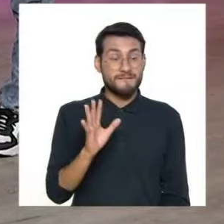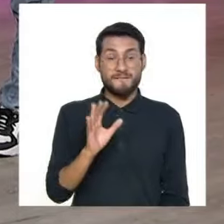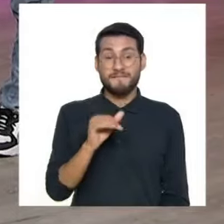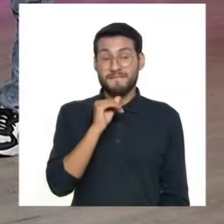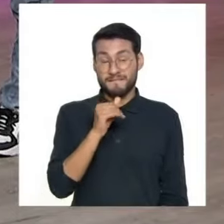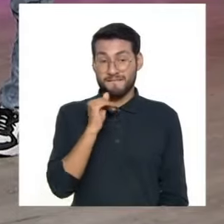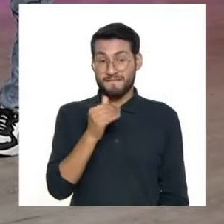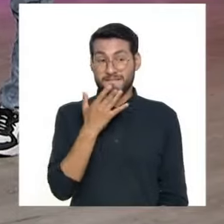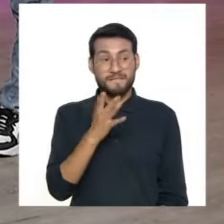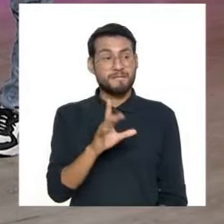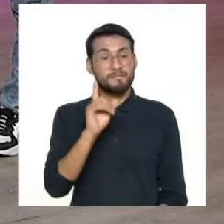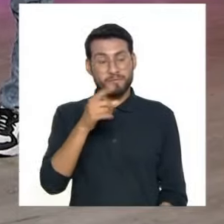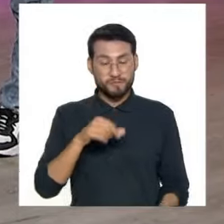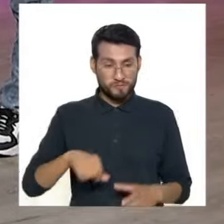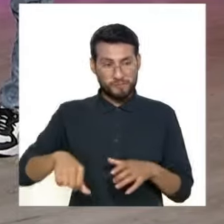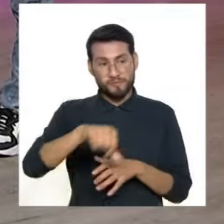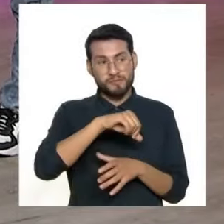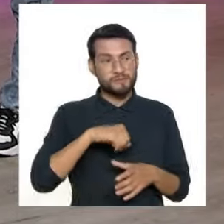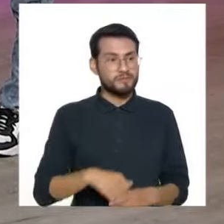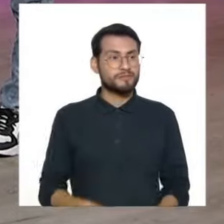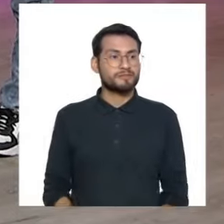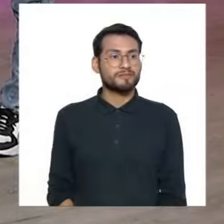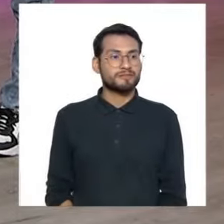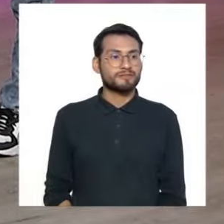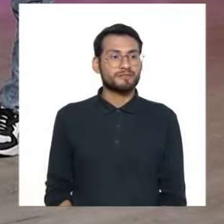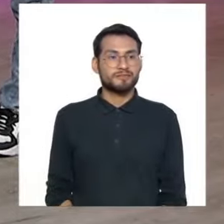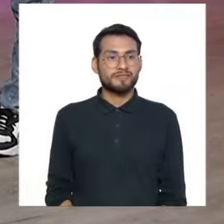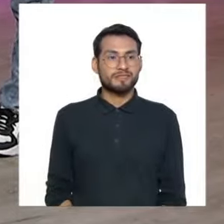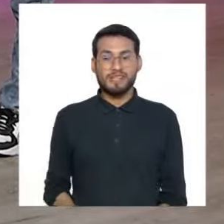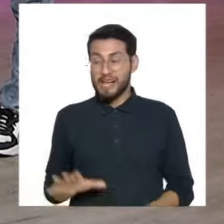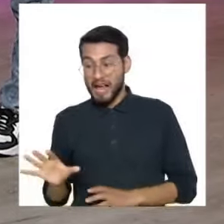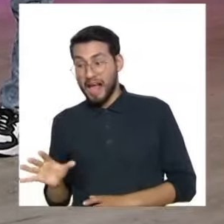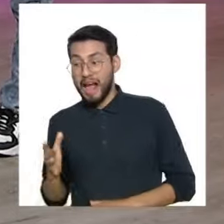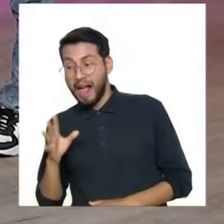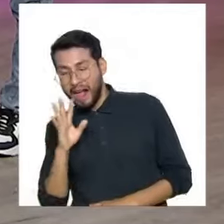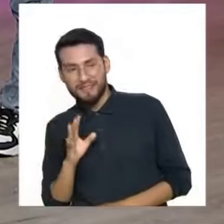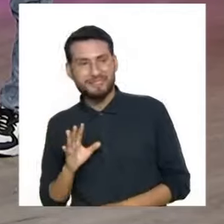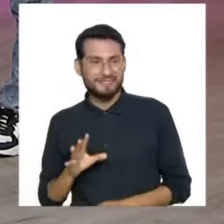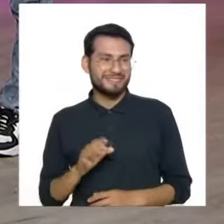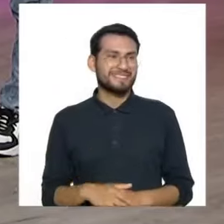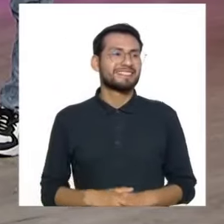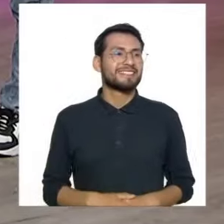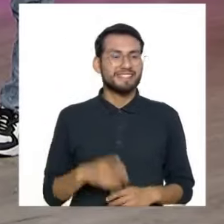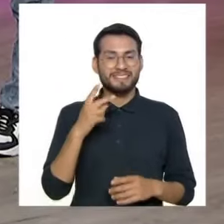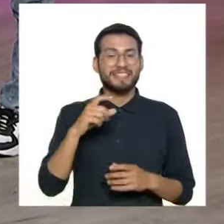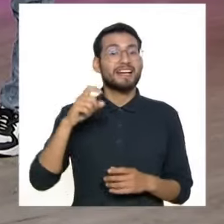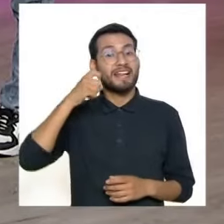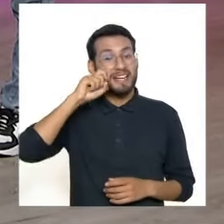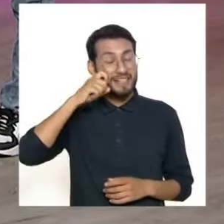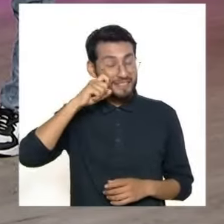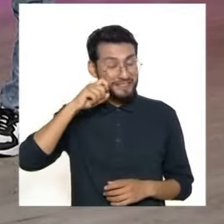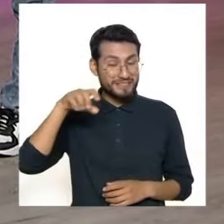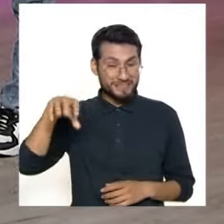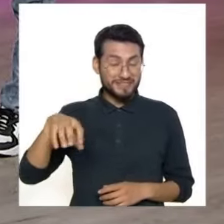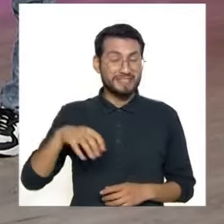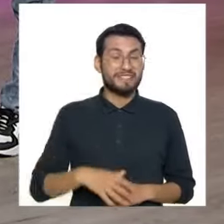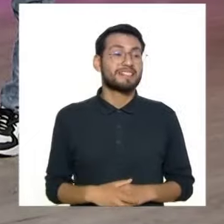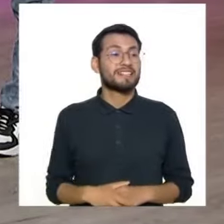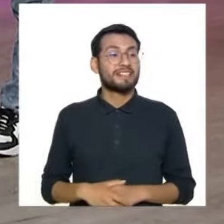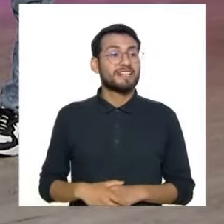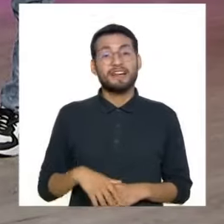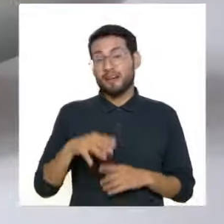no van a probar vamos a emplatar para el pero va su cebollita Primero su cebollita ya ya